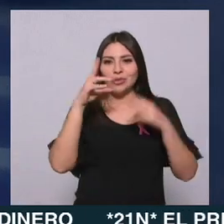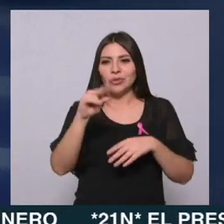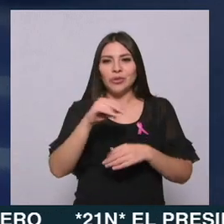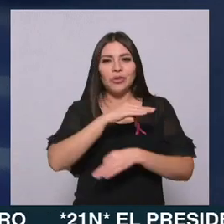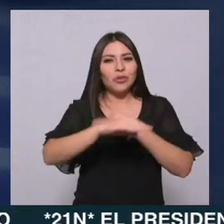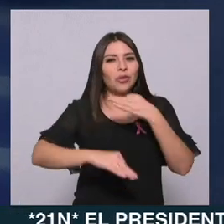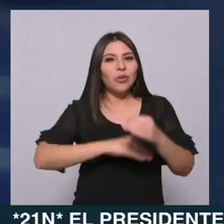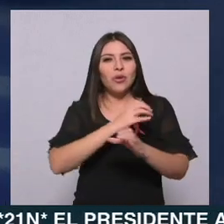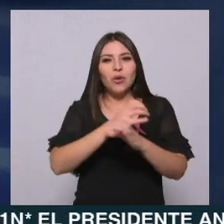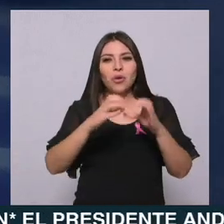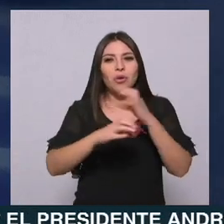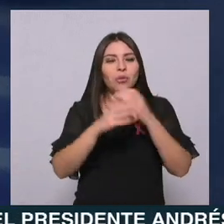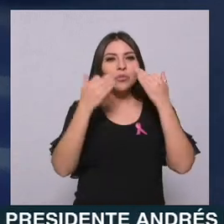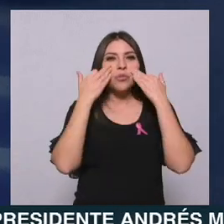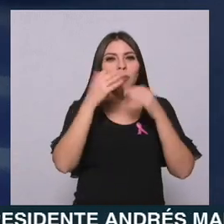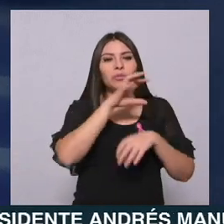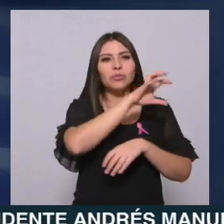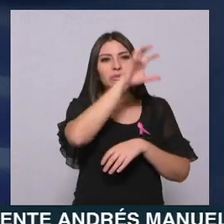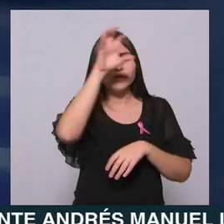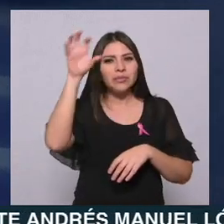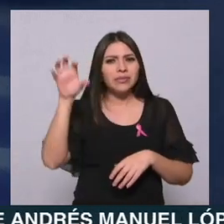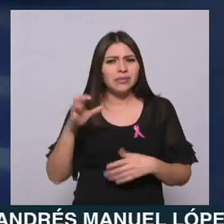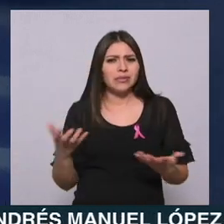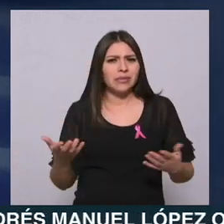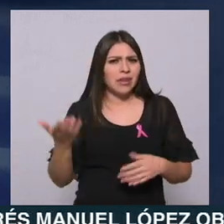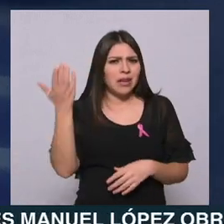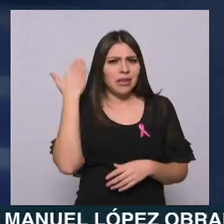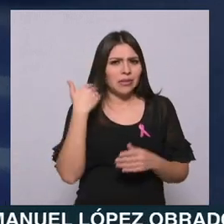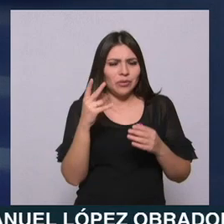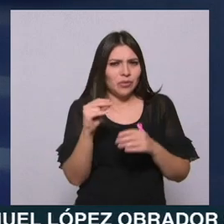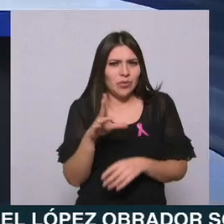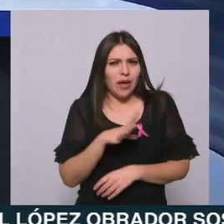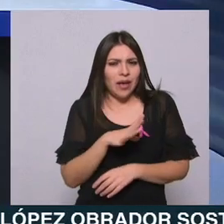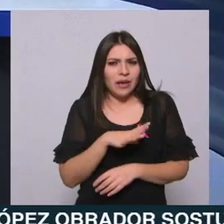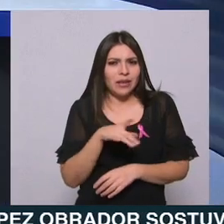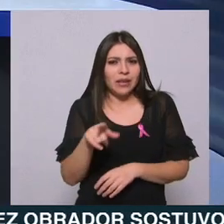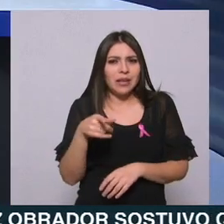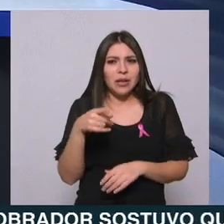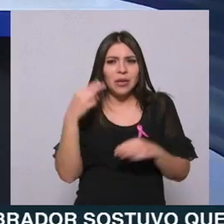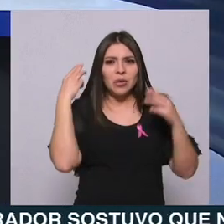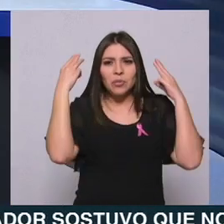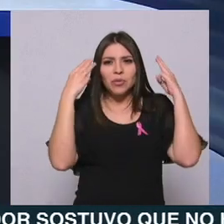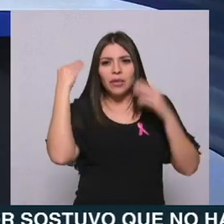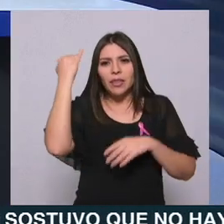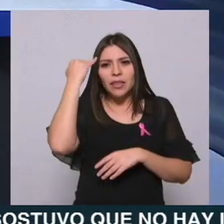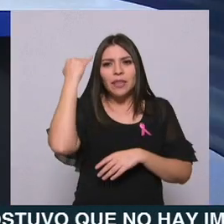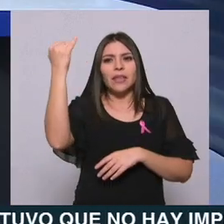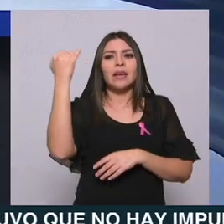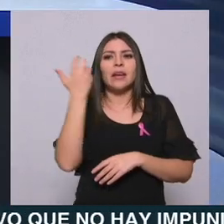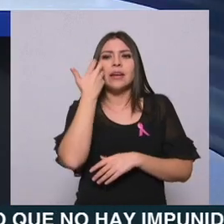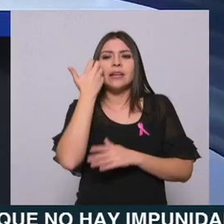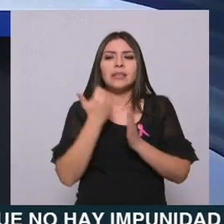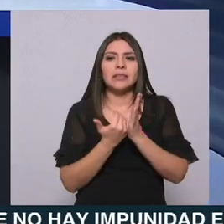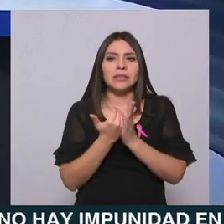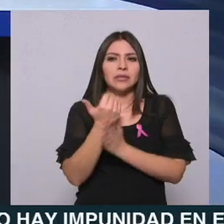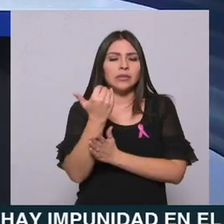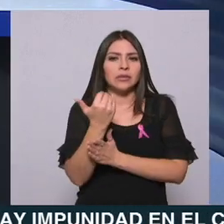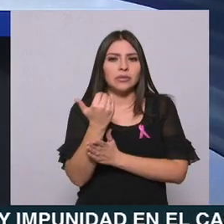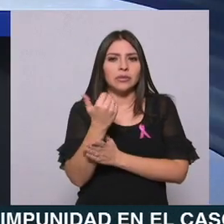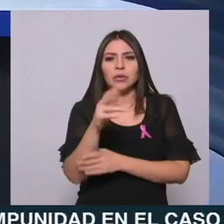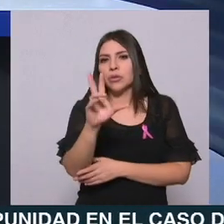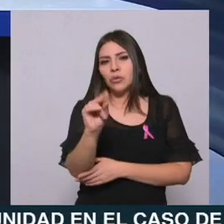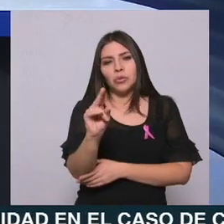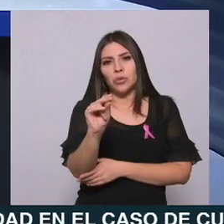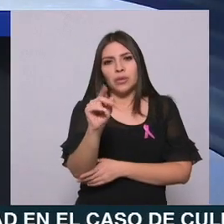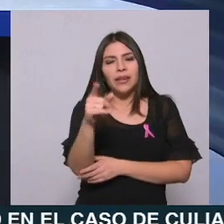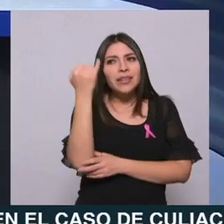artefactos que muestran ahí no existían. ¿Está inventado el museo sí, entonces? Sí, exagerado. No. De su acervo. Está